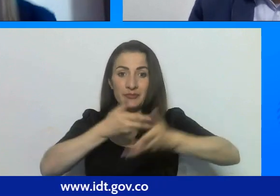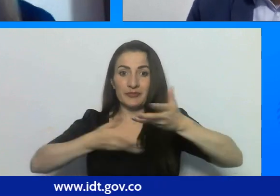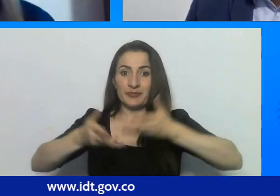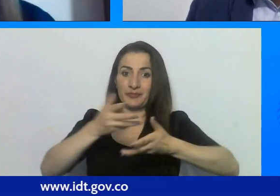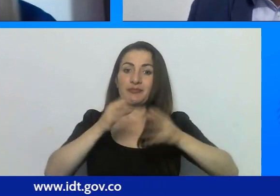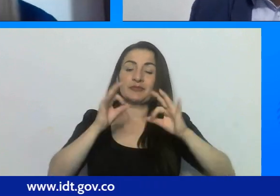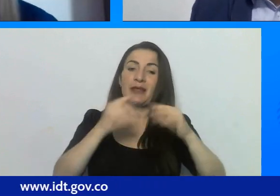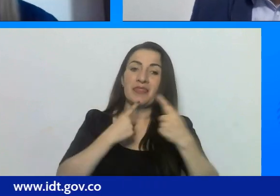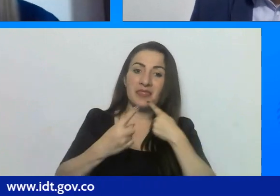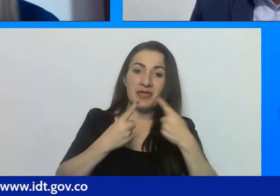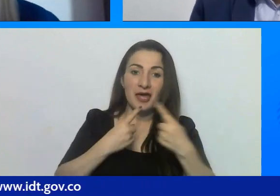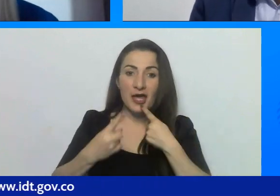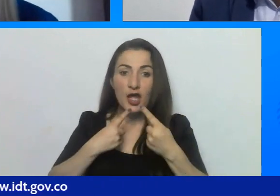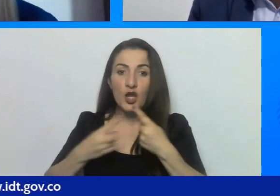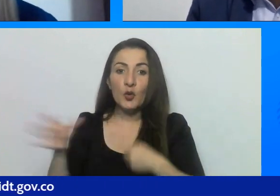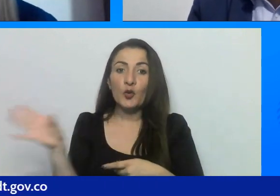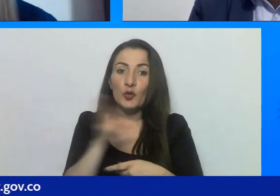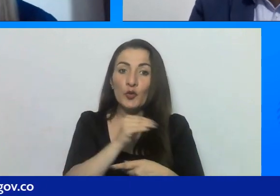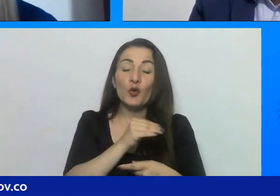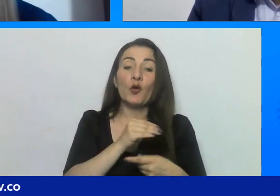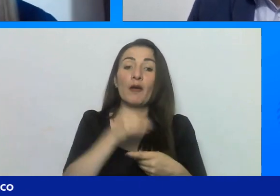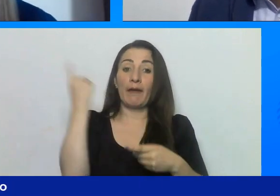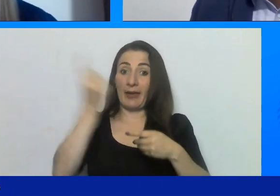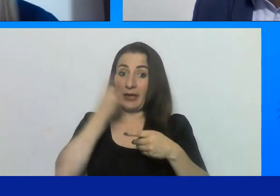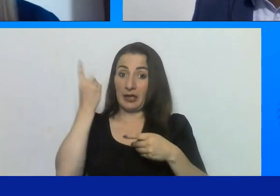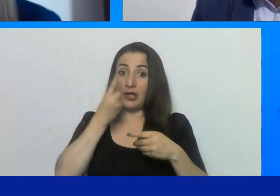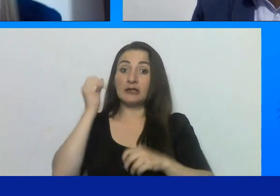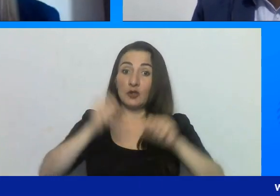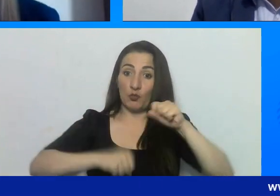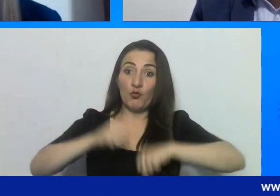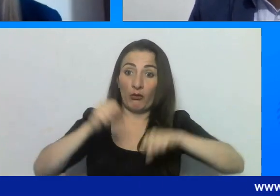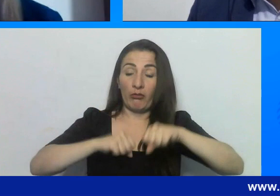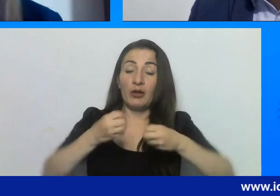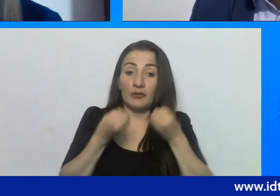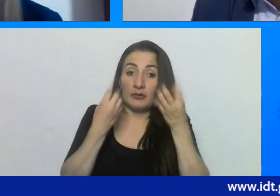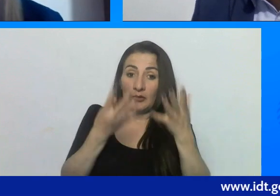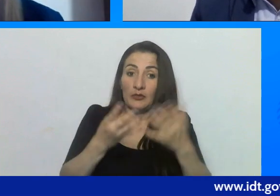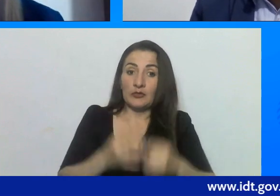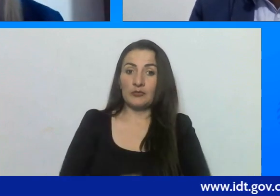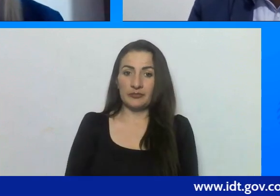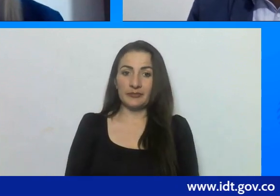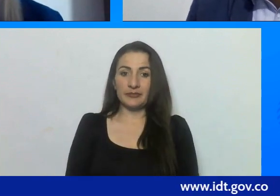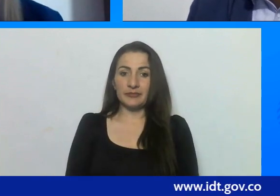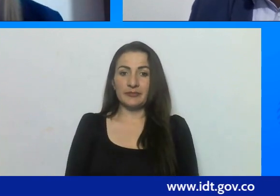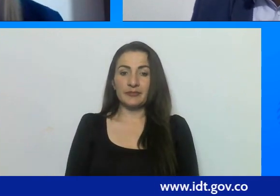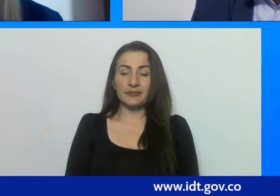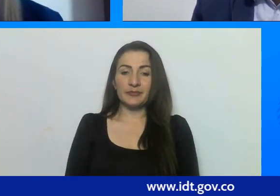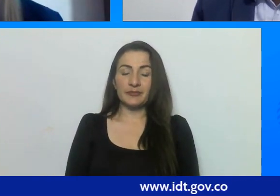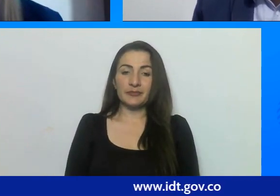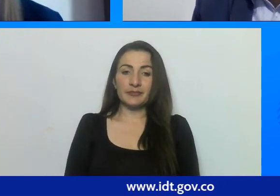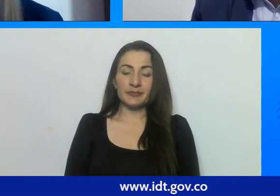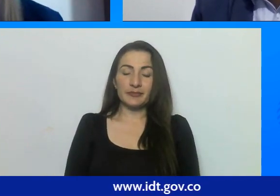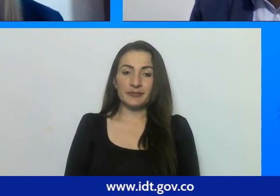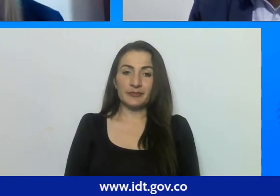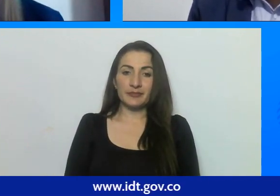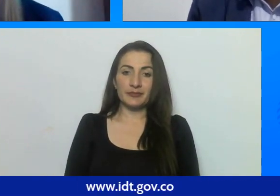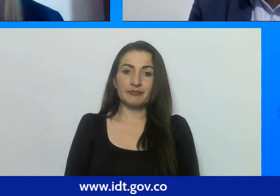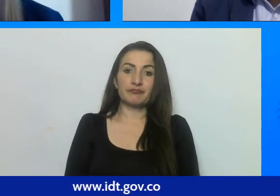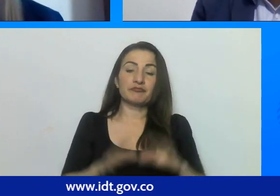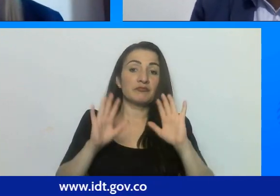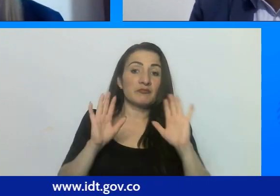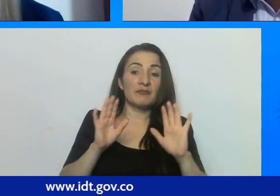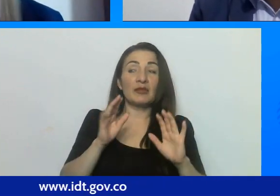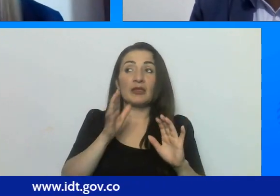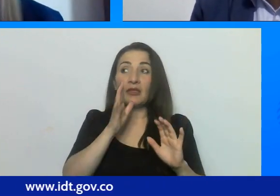de diálogo, si es en lo general, si así se le puede dar en el transcurso de la charla. Y si no, pues no hay lío.